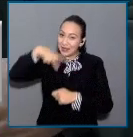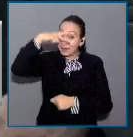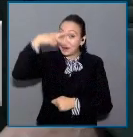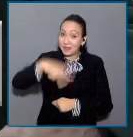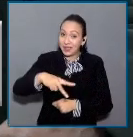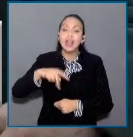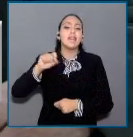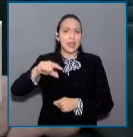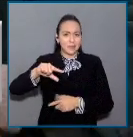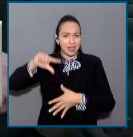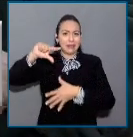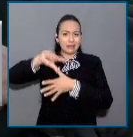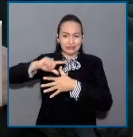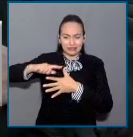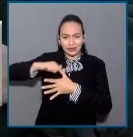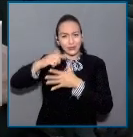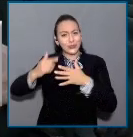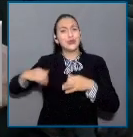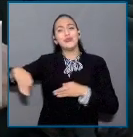esta tradición,